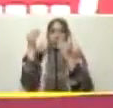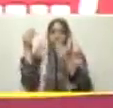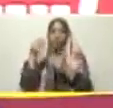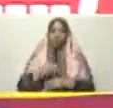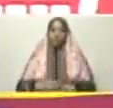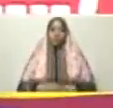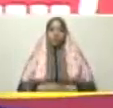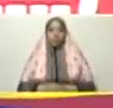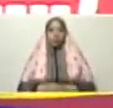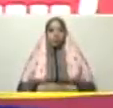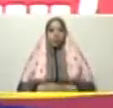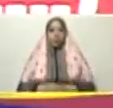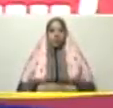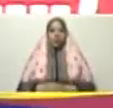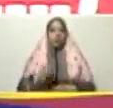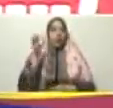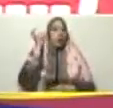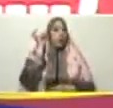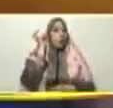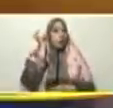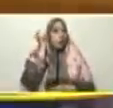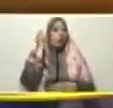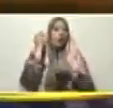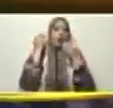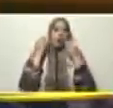francis martínez